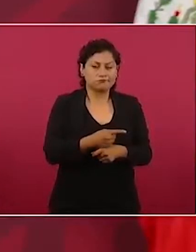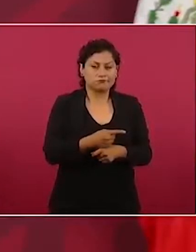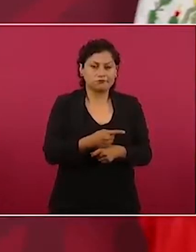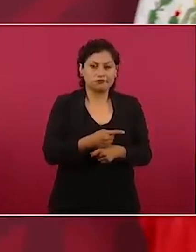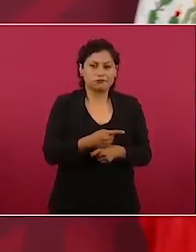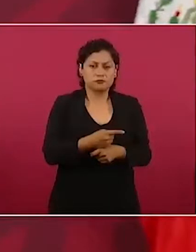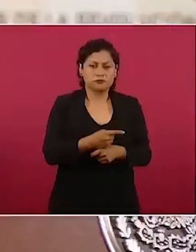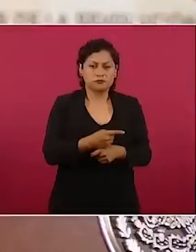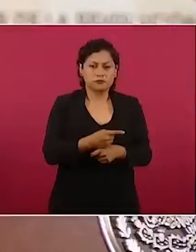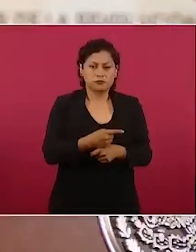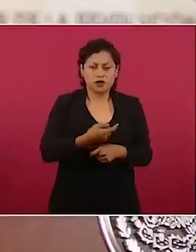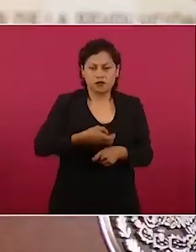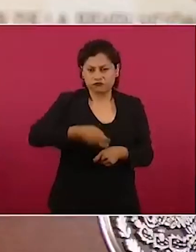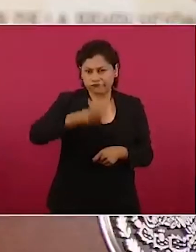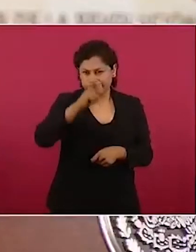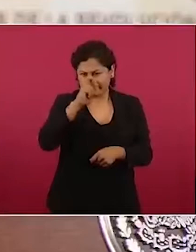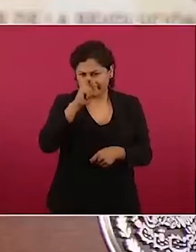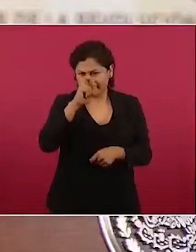severos